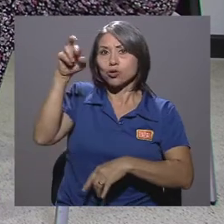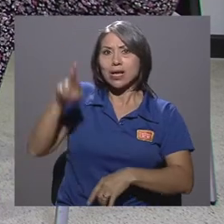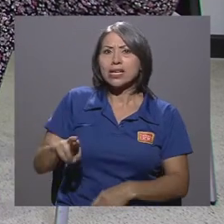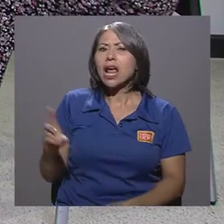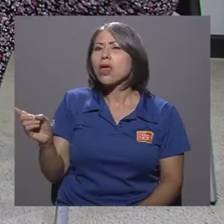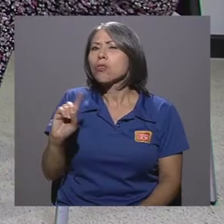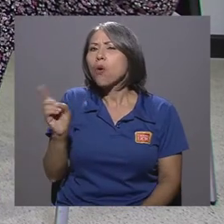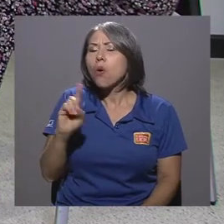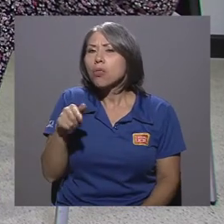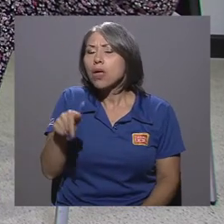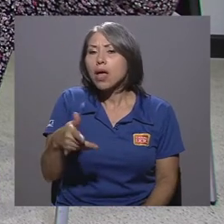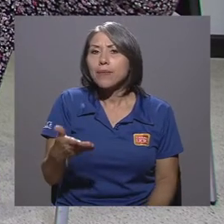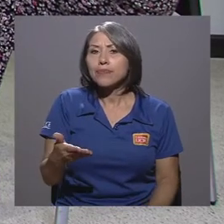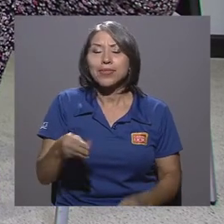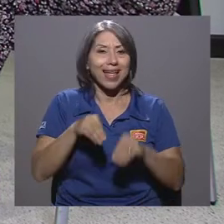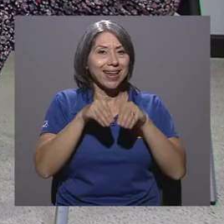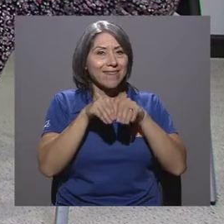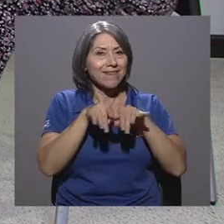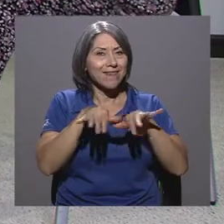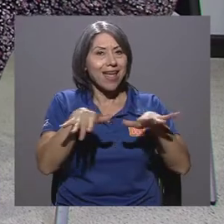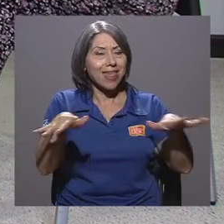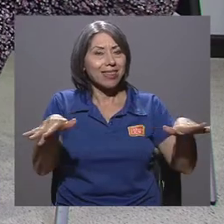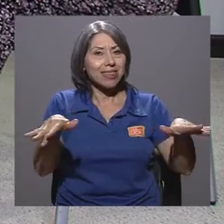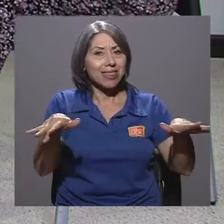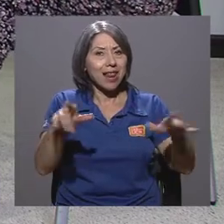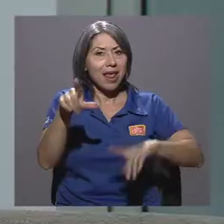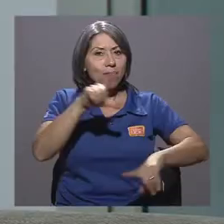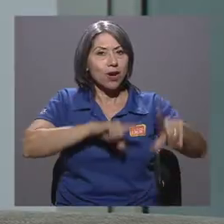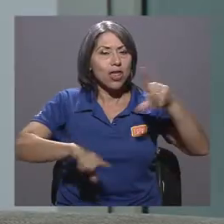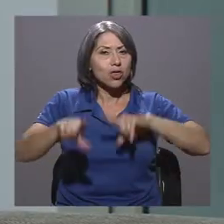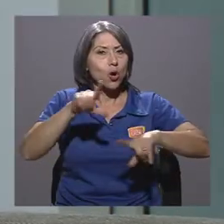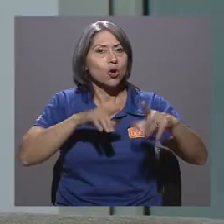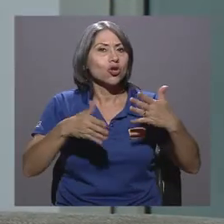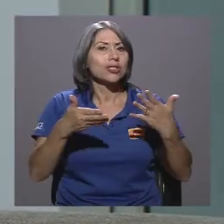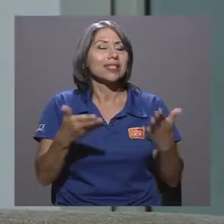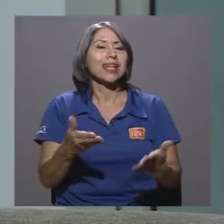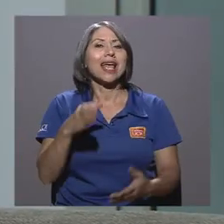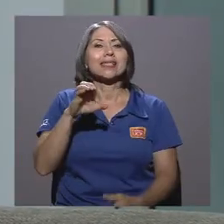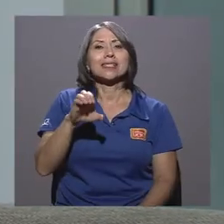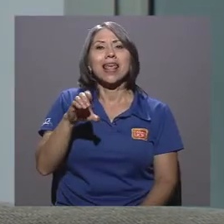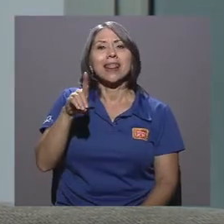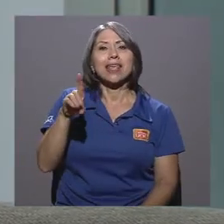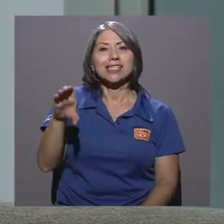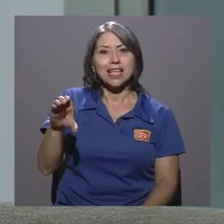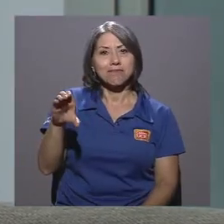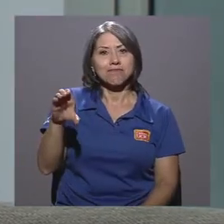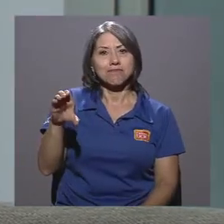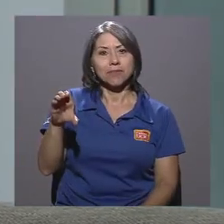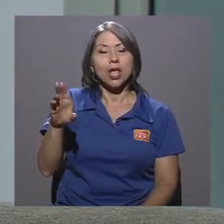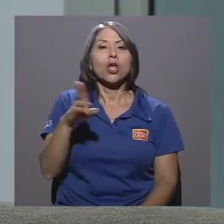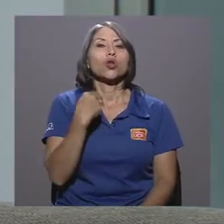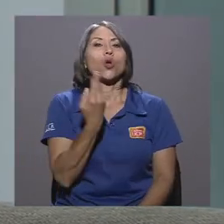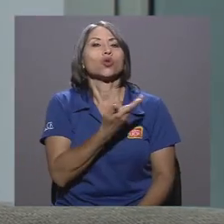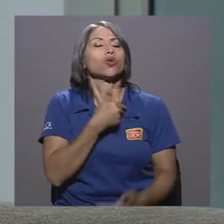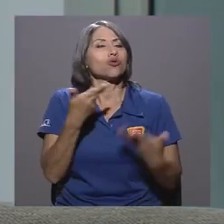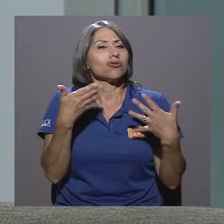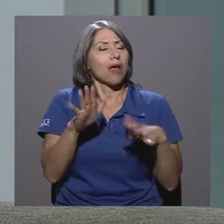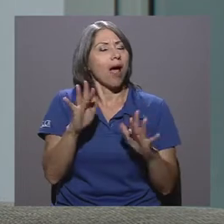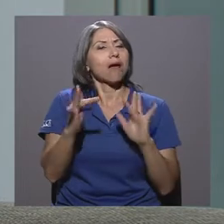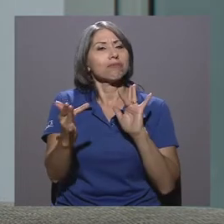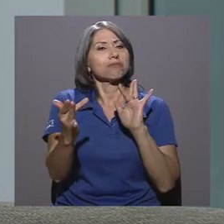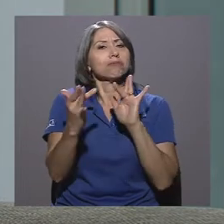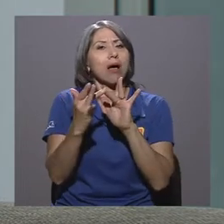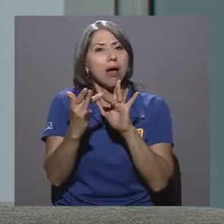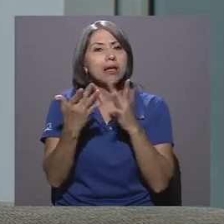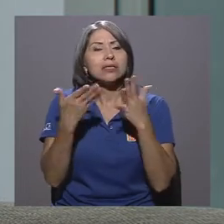se haría, digamos? Nuestra red de laboratorios de referencia sería CDC. Entonces, nosotros tenemos ya esa coordinación, la